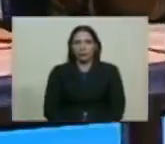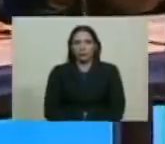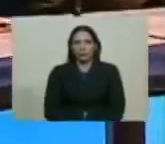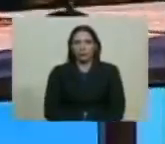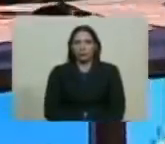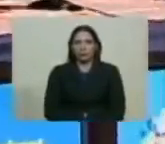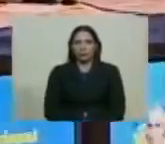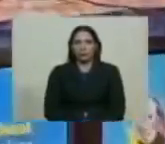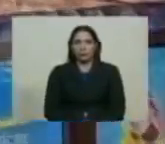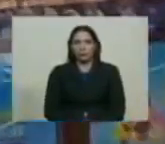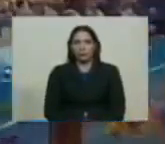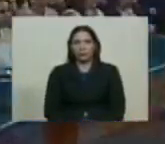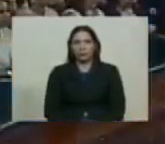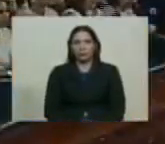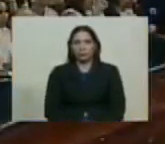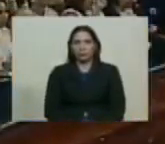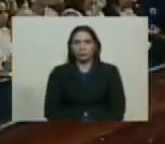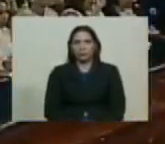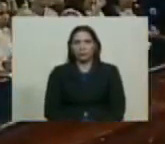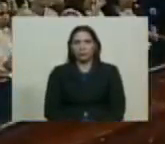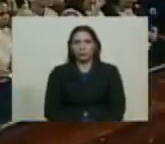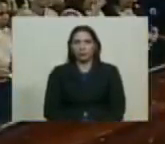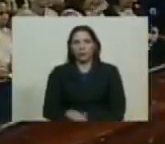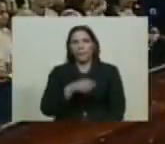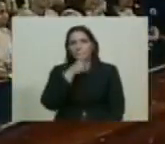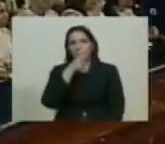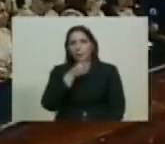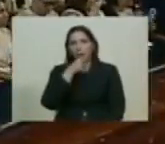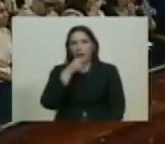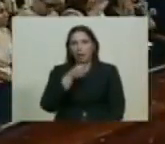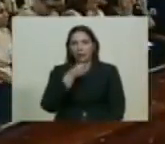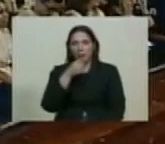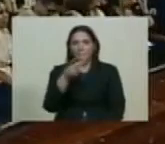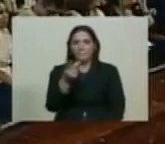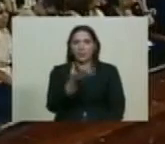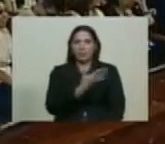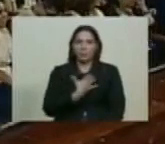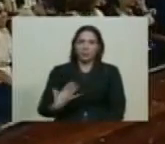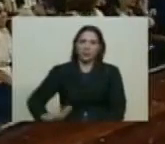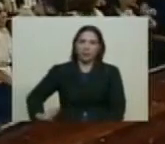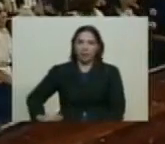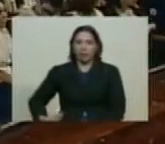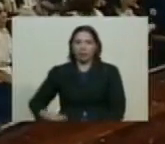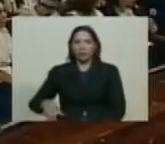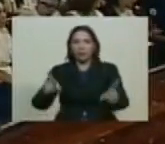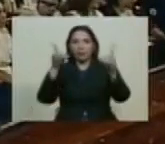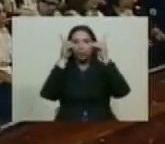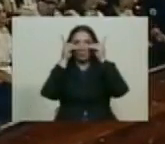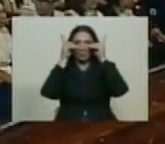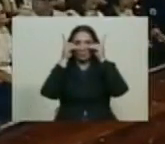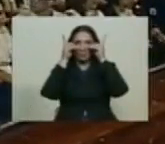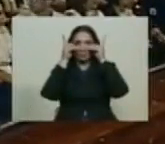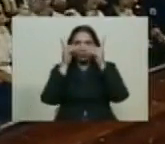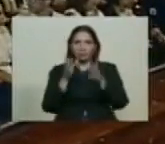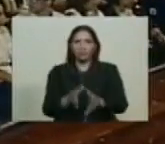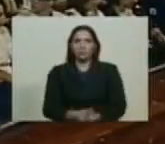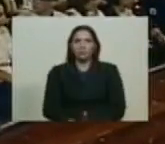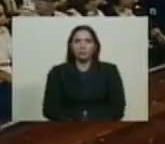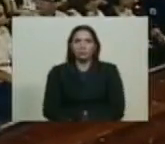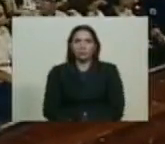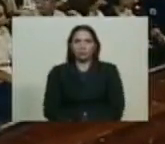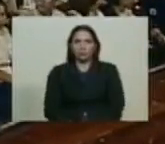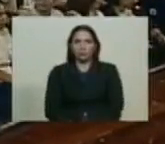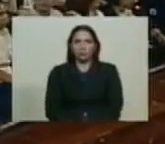A continuación, palabras de la ciudadana Delcy Eloína Rodríguez Gómez, vicepresidenta ejecutiva de la República Bolivariana